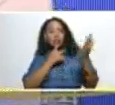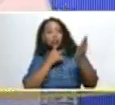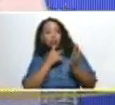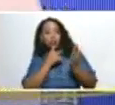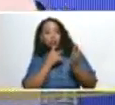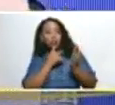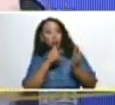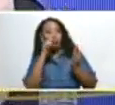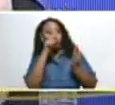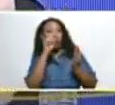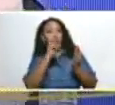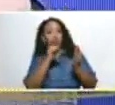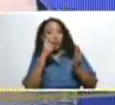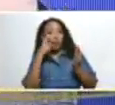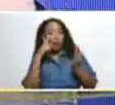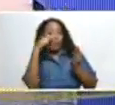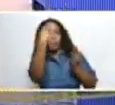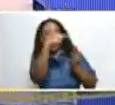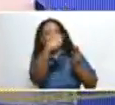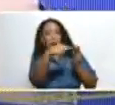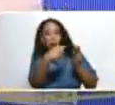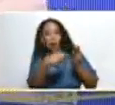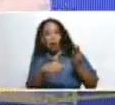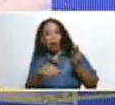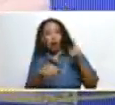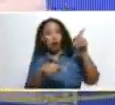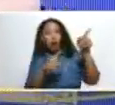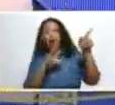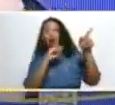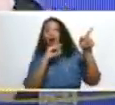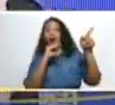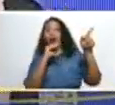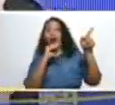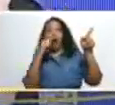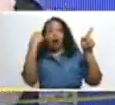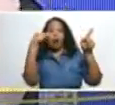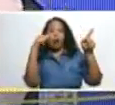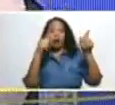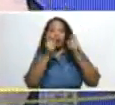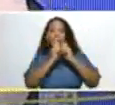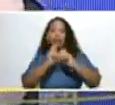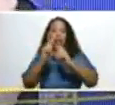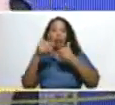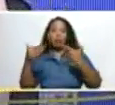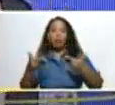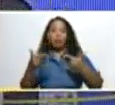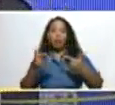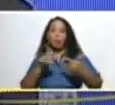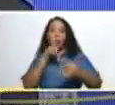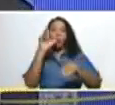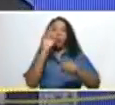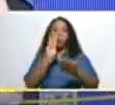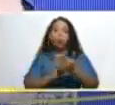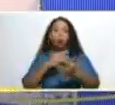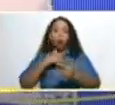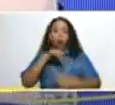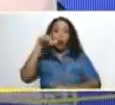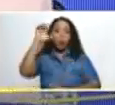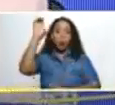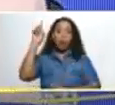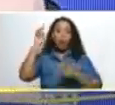aquí realmente ocurrió esto y no lo que dice la gente negativa que trata de malponer a nuestro país